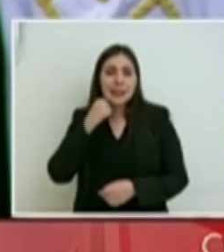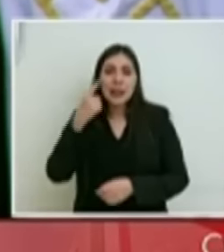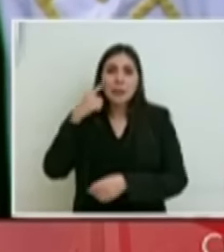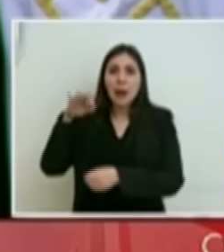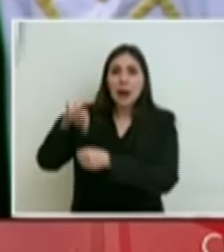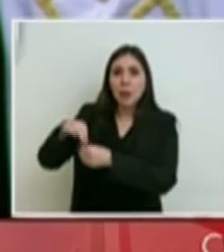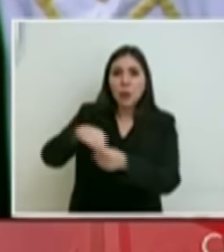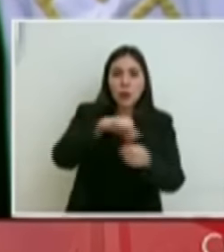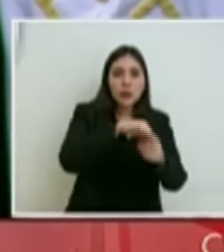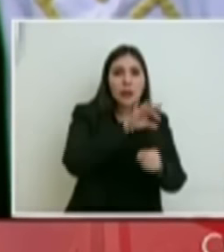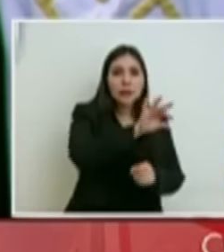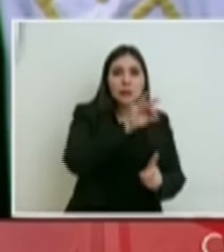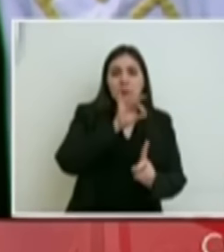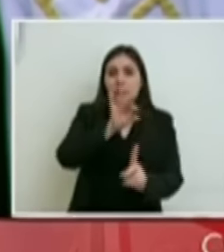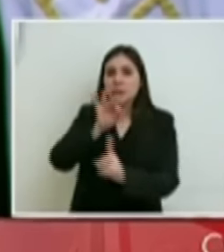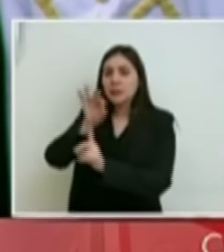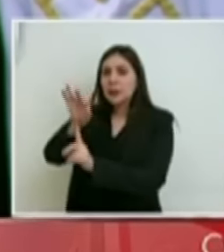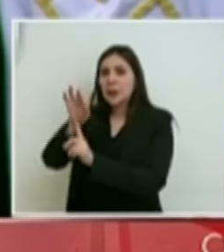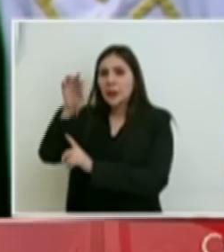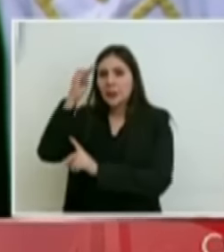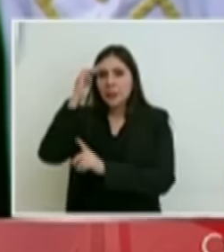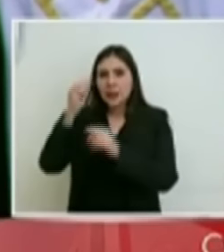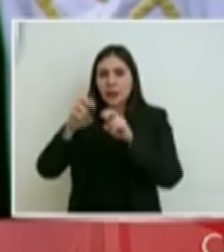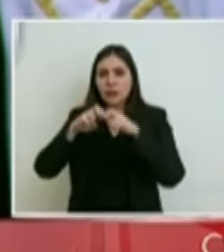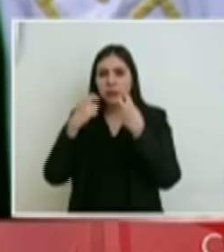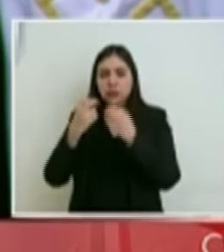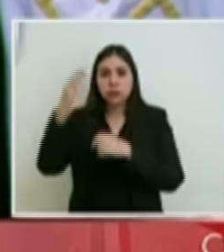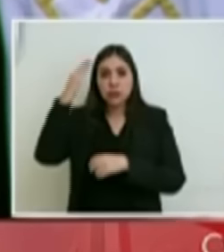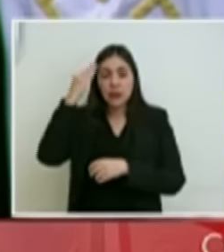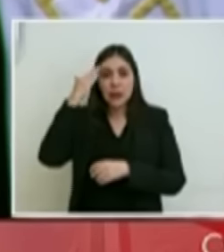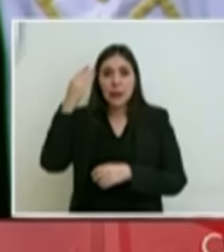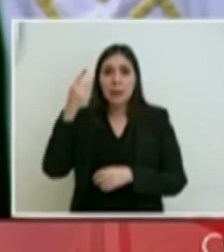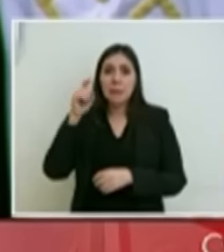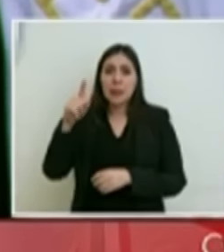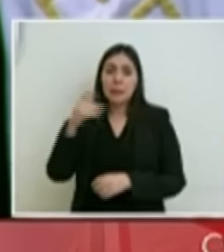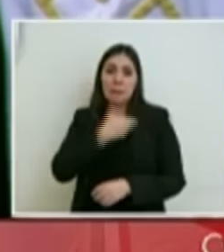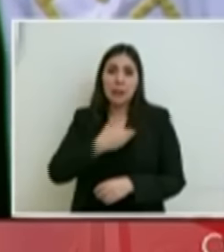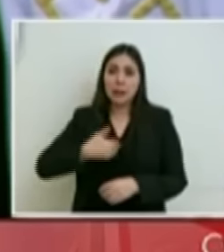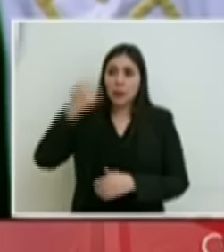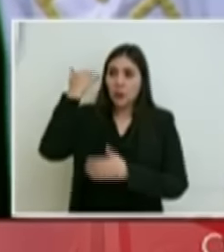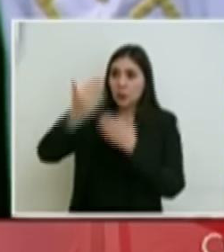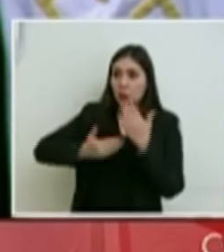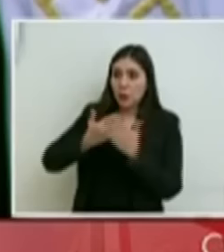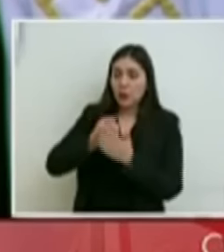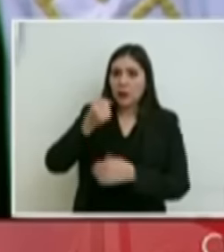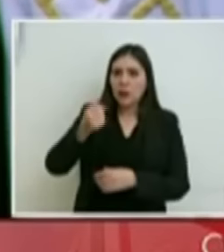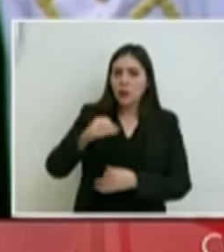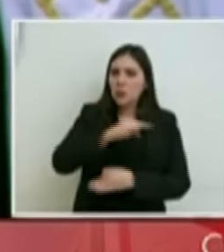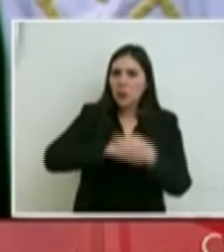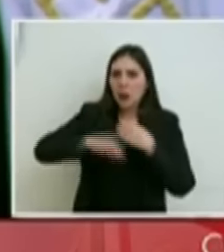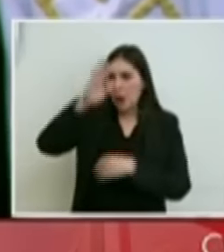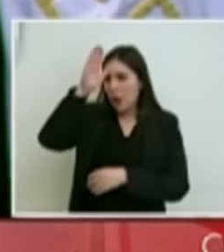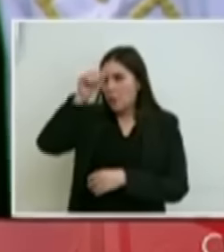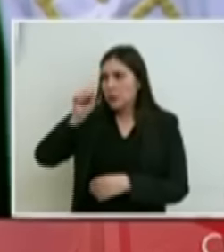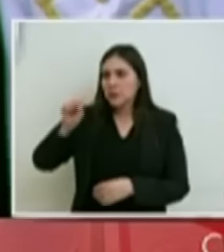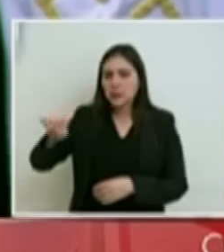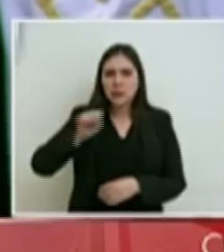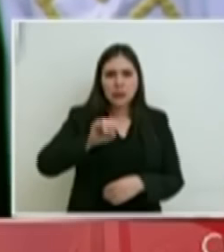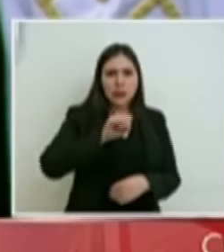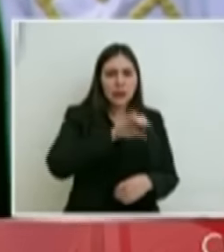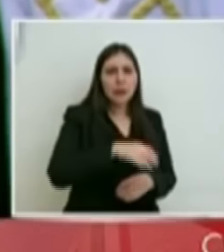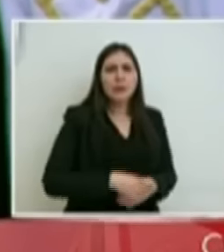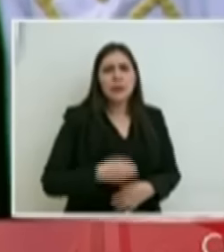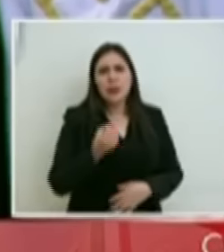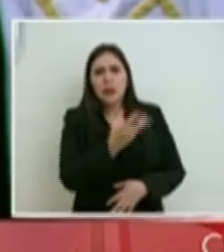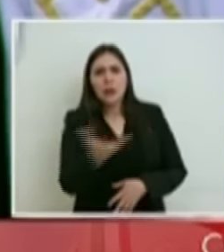ministros propuestos por el presidente de la República fue unánime. Algunos académicos y